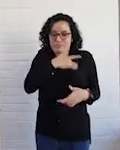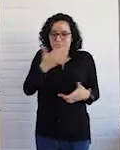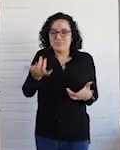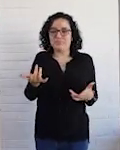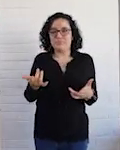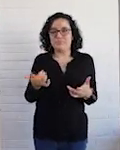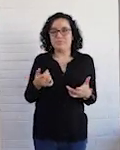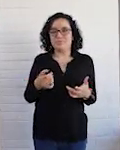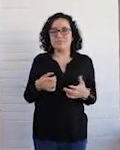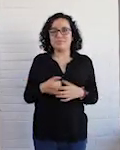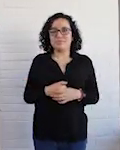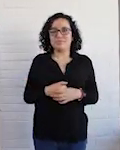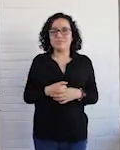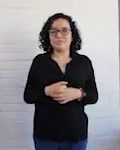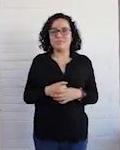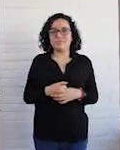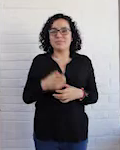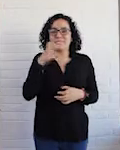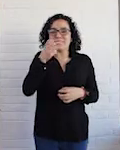Es